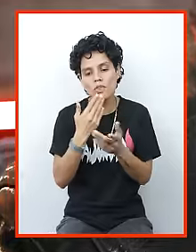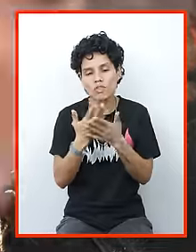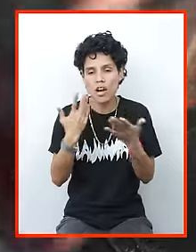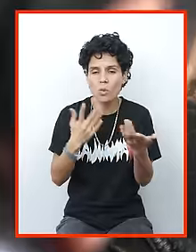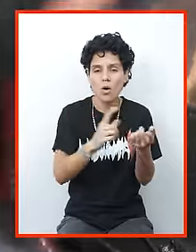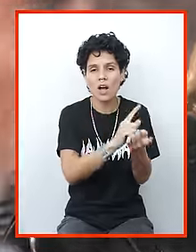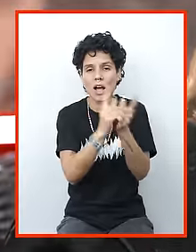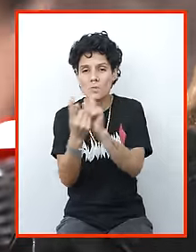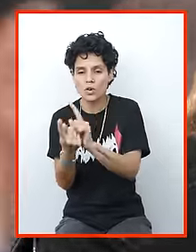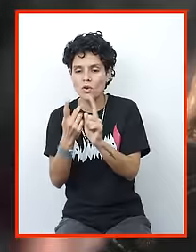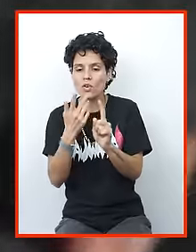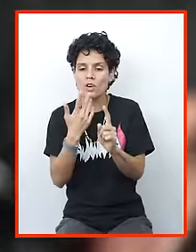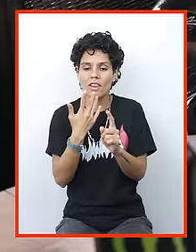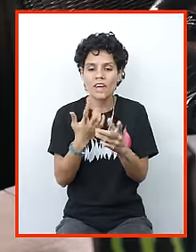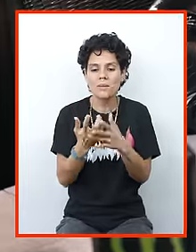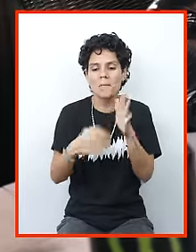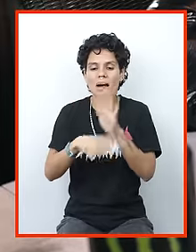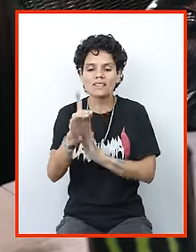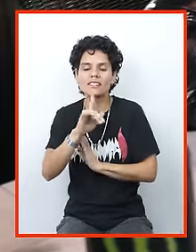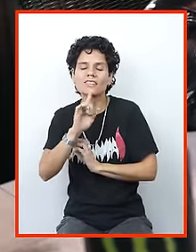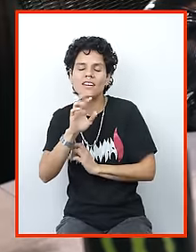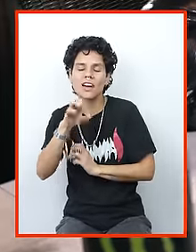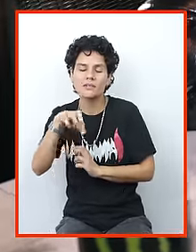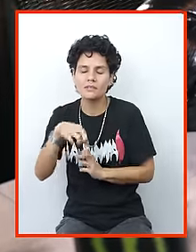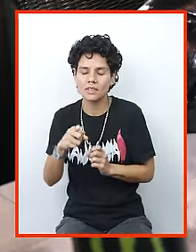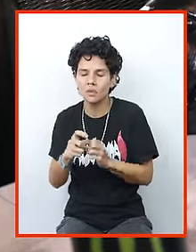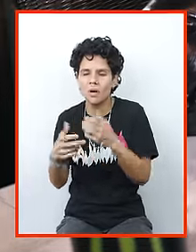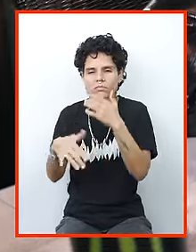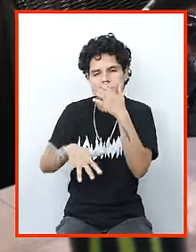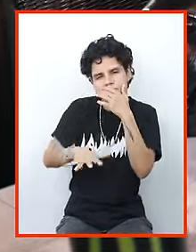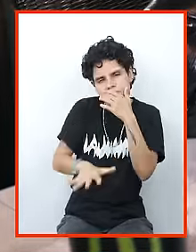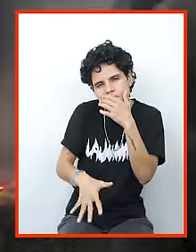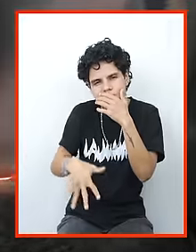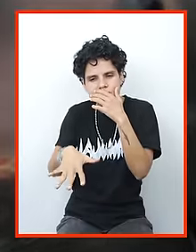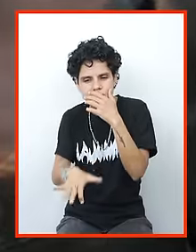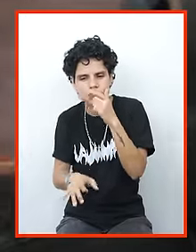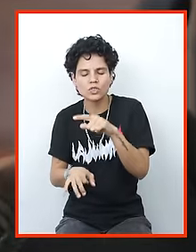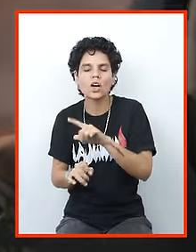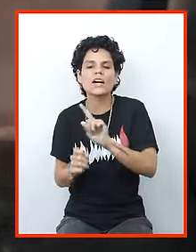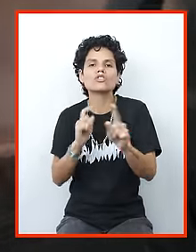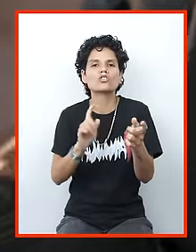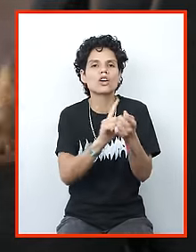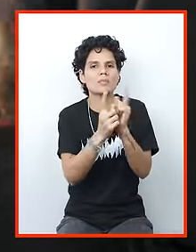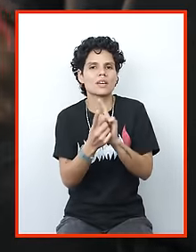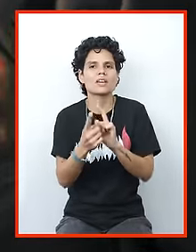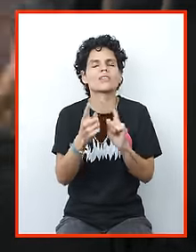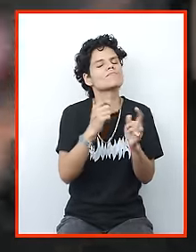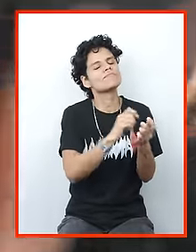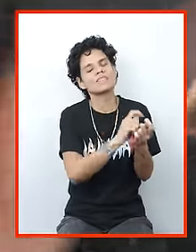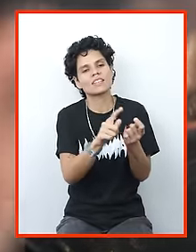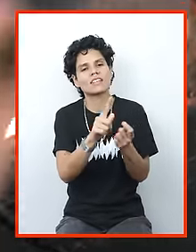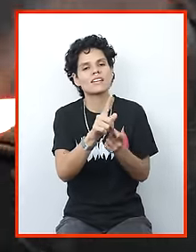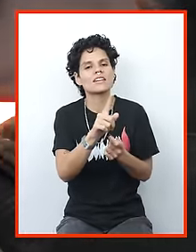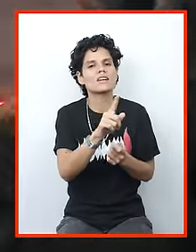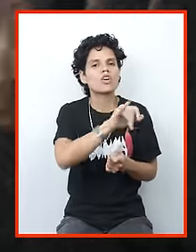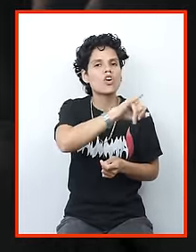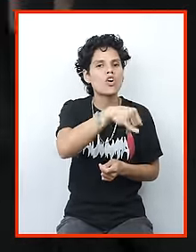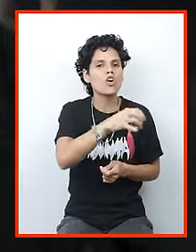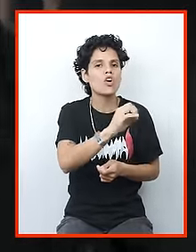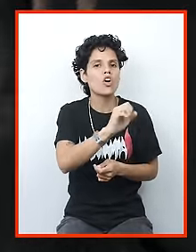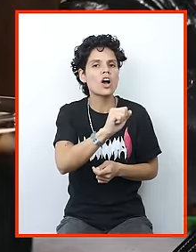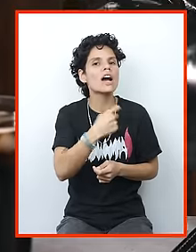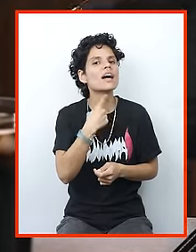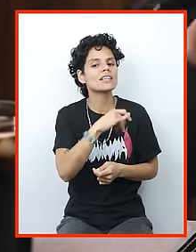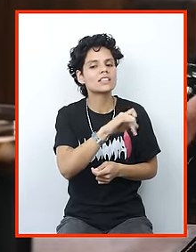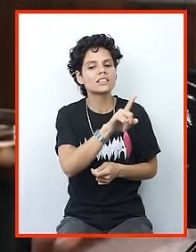hombre. Cuando hice la transición como al flow trap. ¿Ya? Como que hice el cambio de Joaquísimo a Easy Kid y como que de ahí en